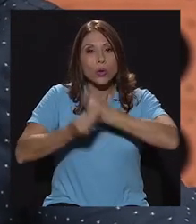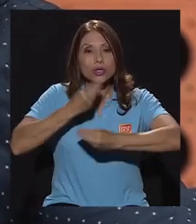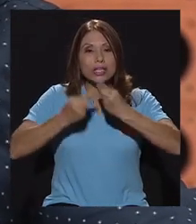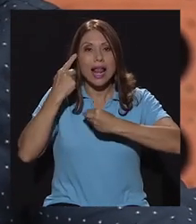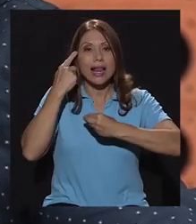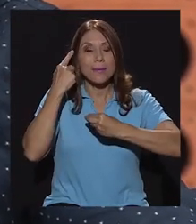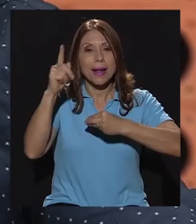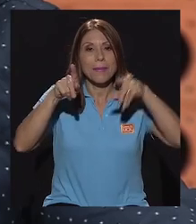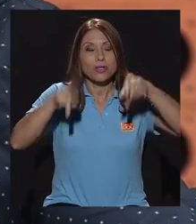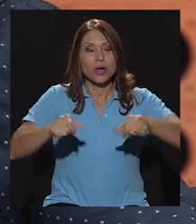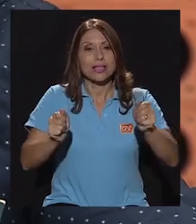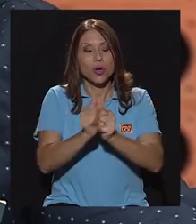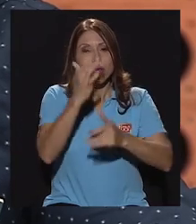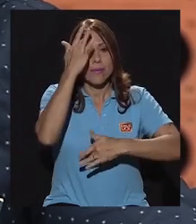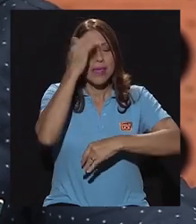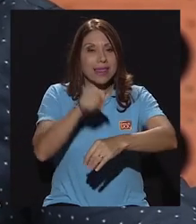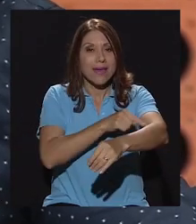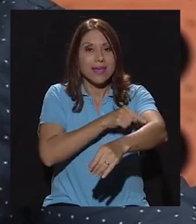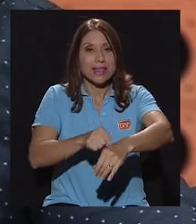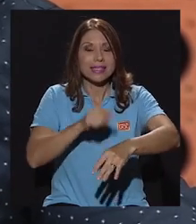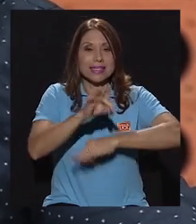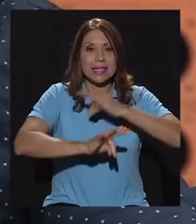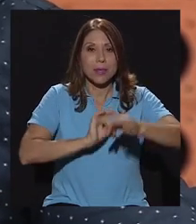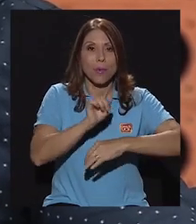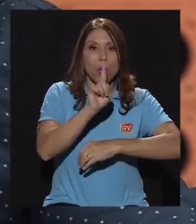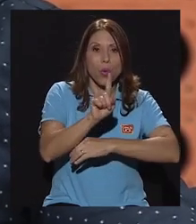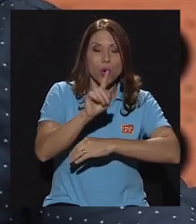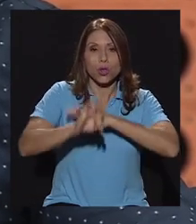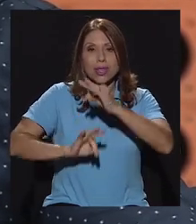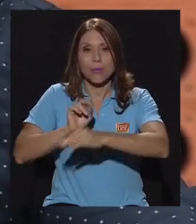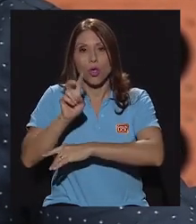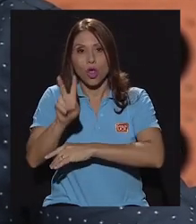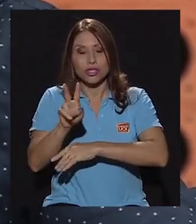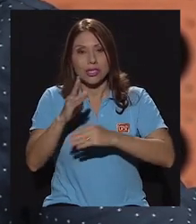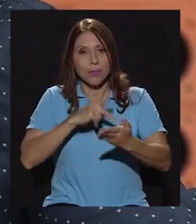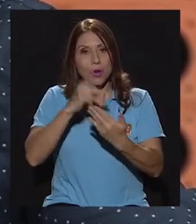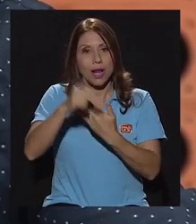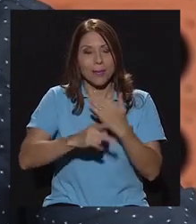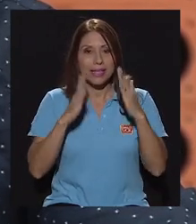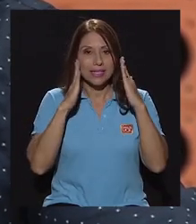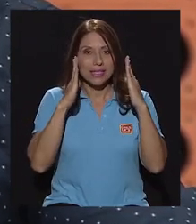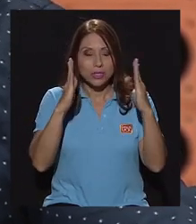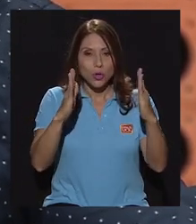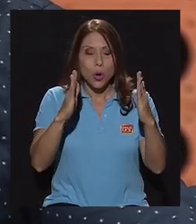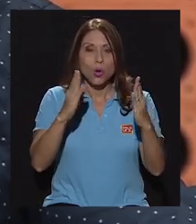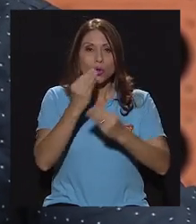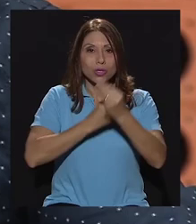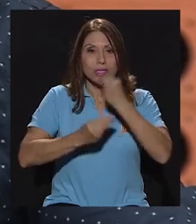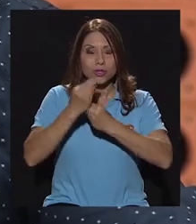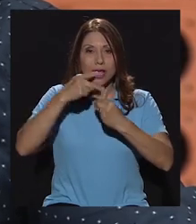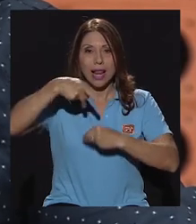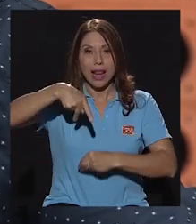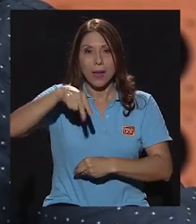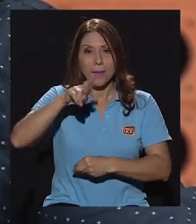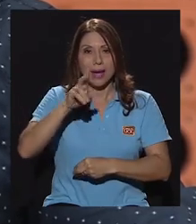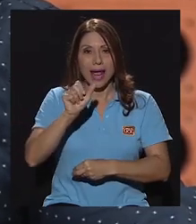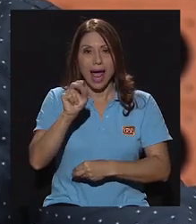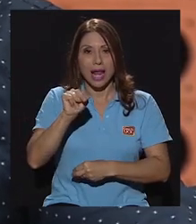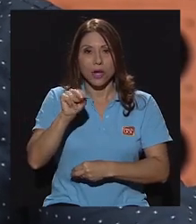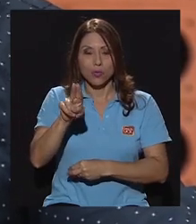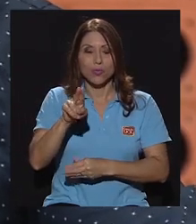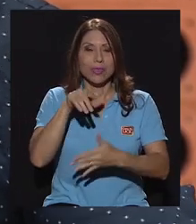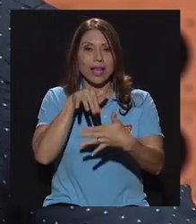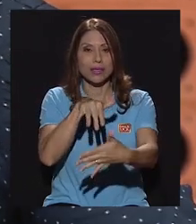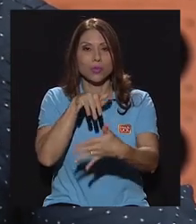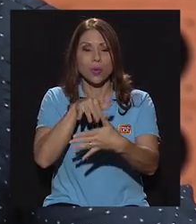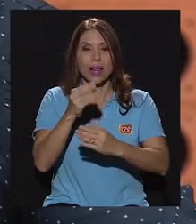con diabetes tipo 1 y tipo 2 del programa de educación y atención nutricional PREANU, que son sus siglas, de